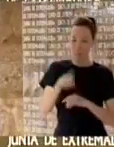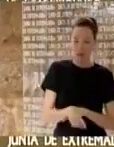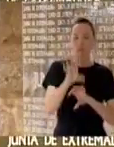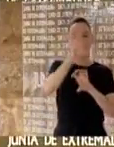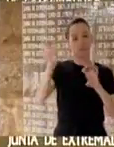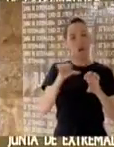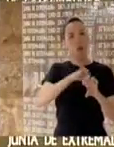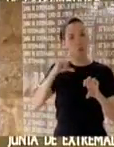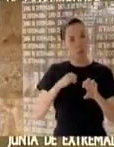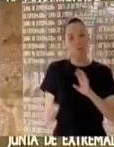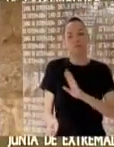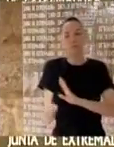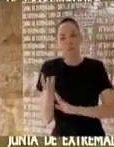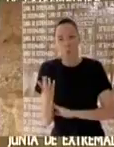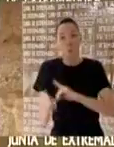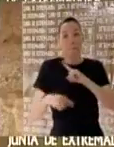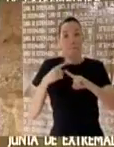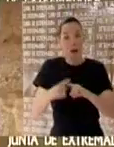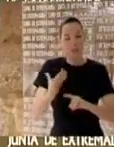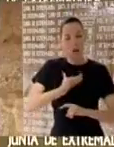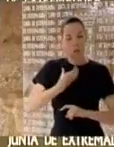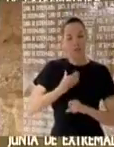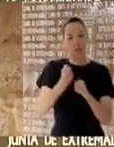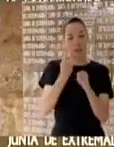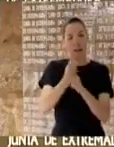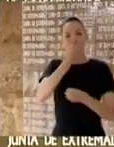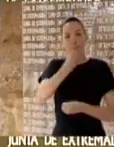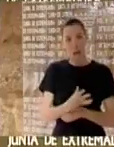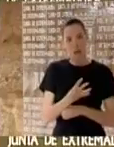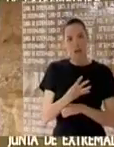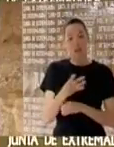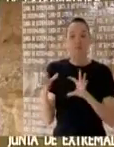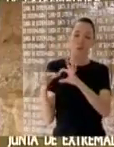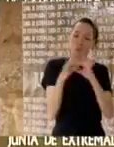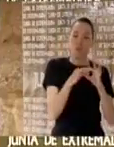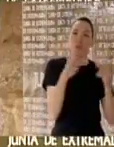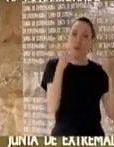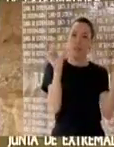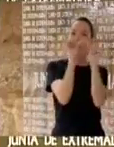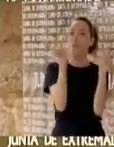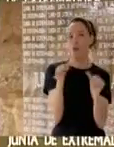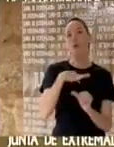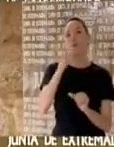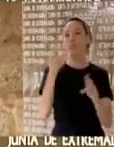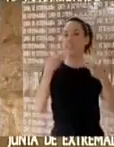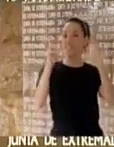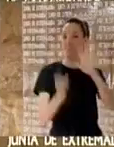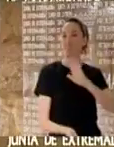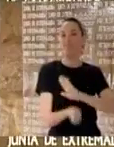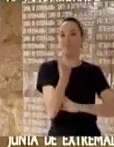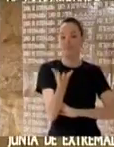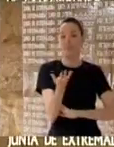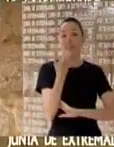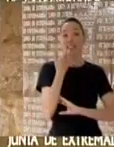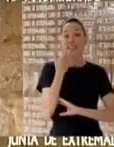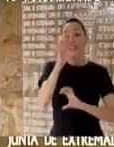municipalismo en nuestro país. Y que, en consecuencia, tampoco pudiera haber existido ese